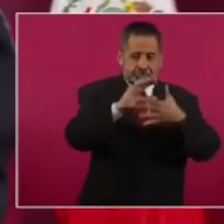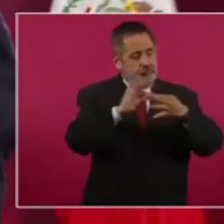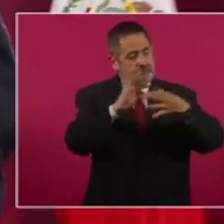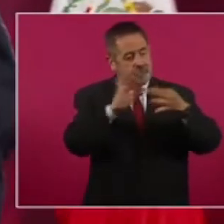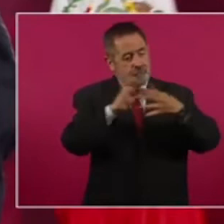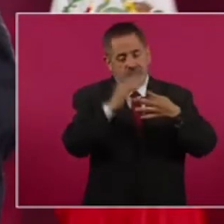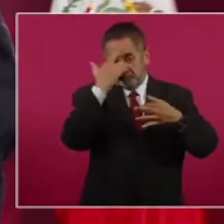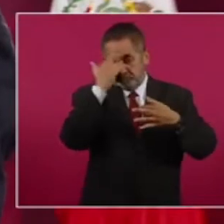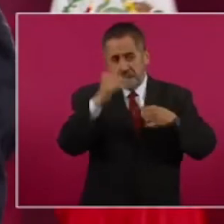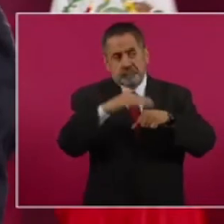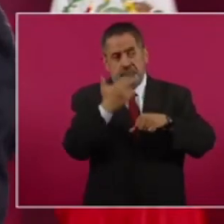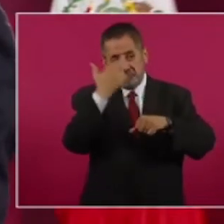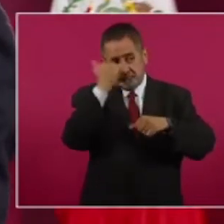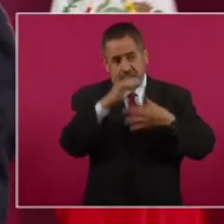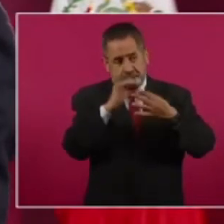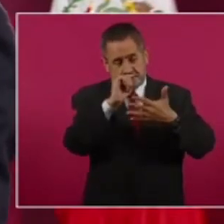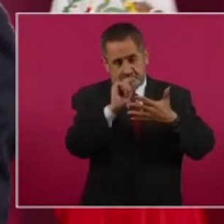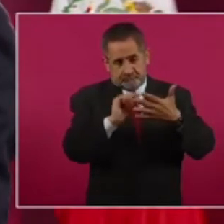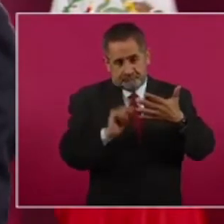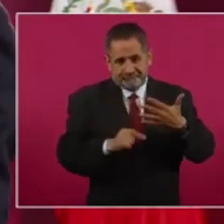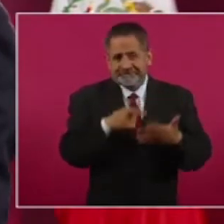reformas.